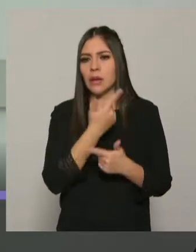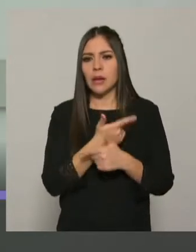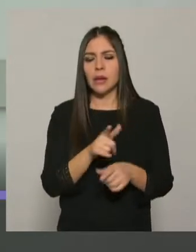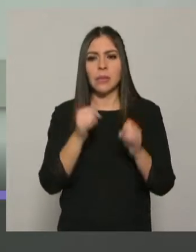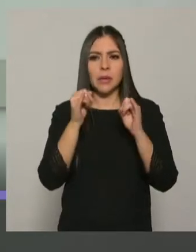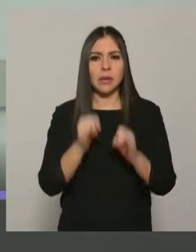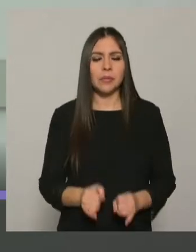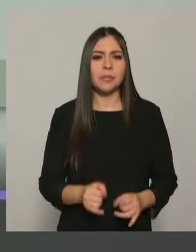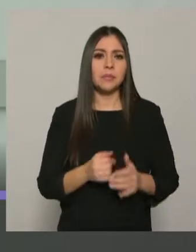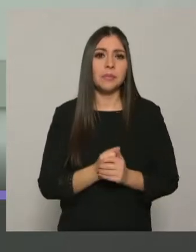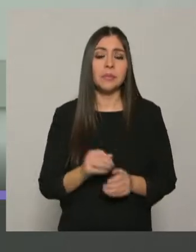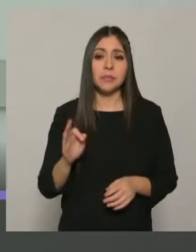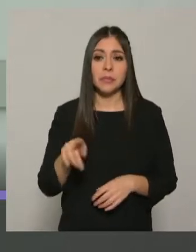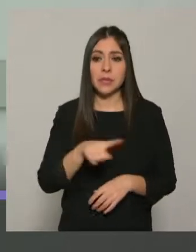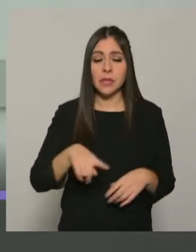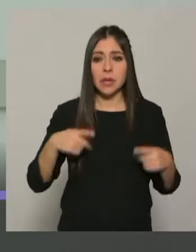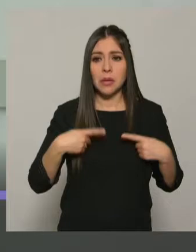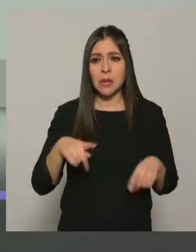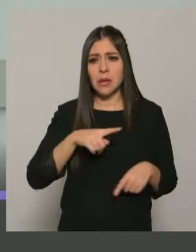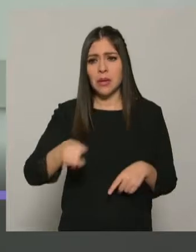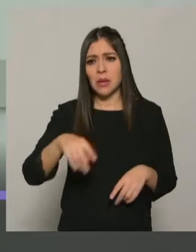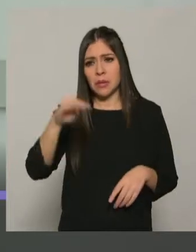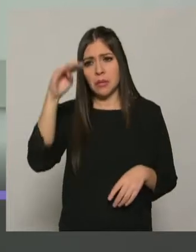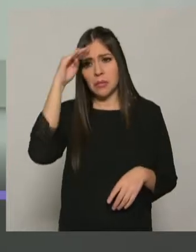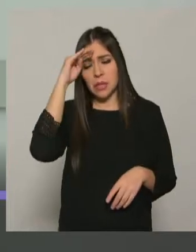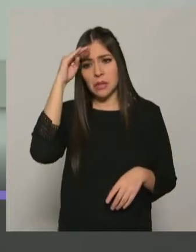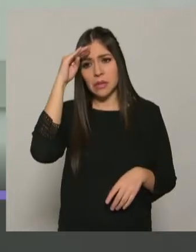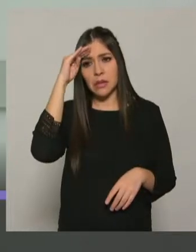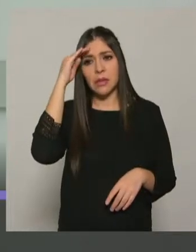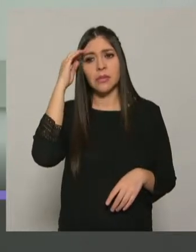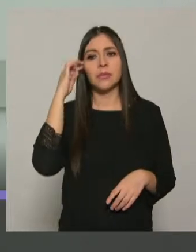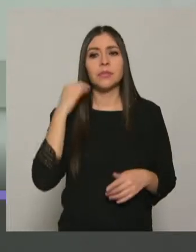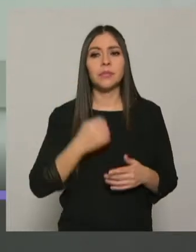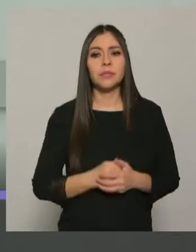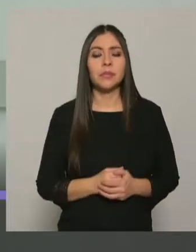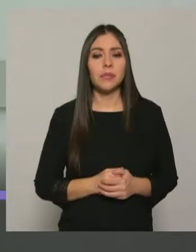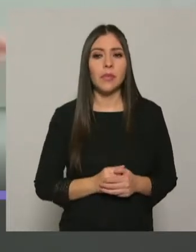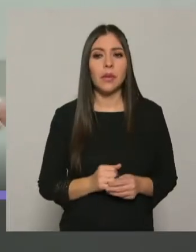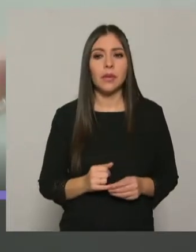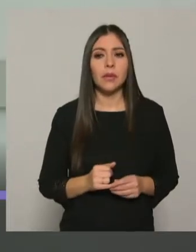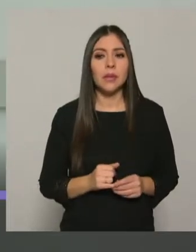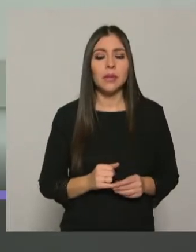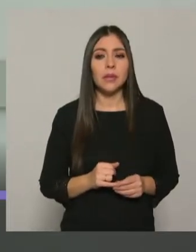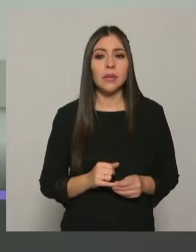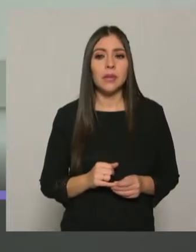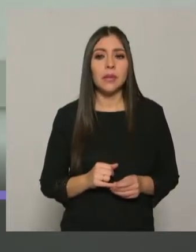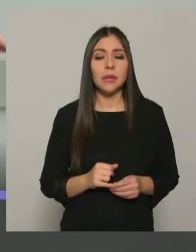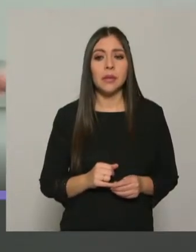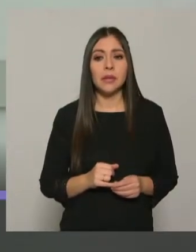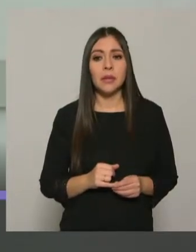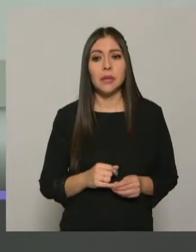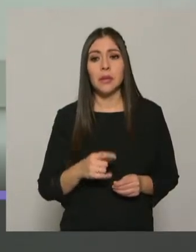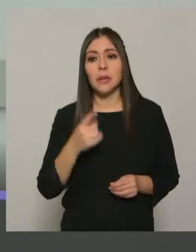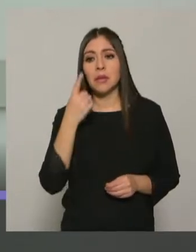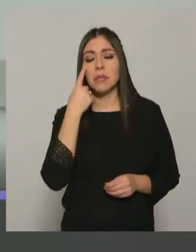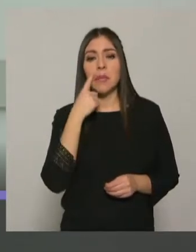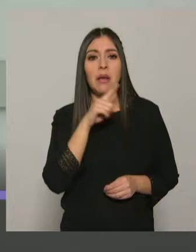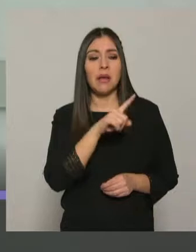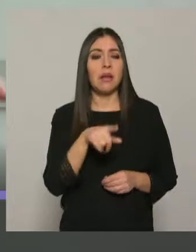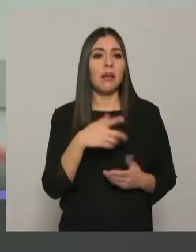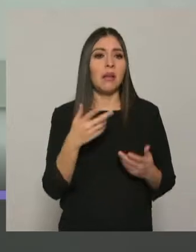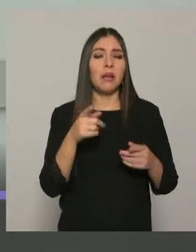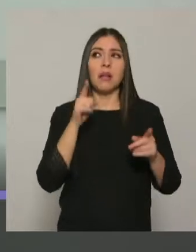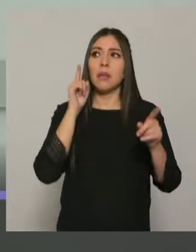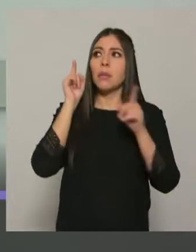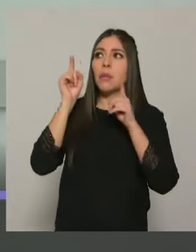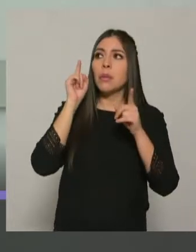Seguramente este grupo de personas piensan que con hacer exabruptos políticos, ofender a